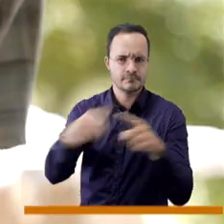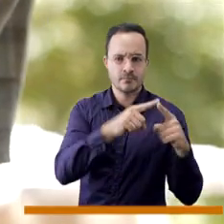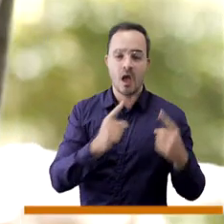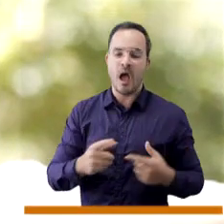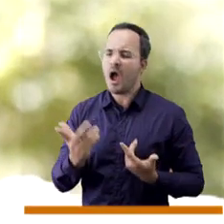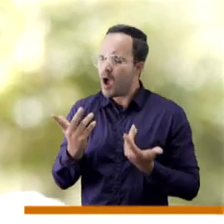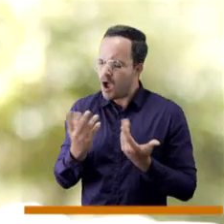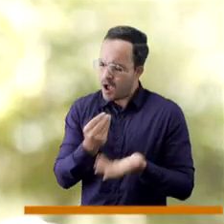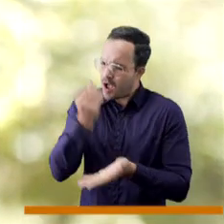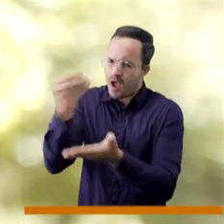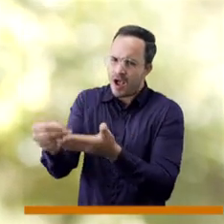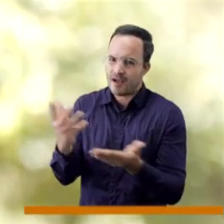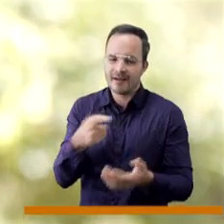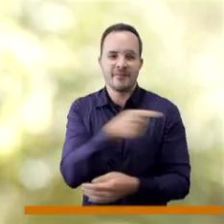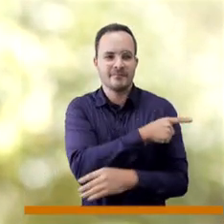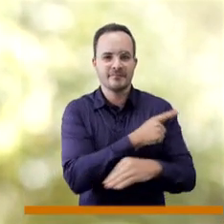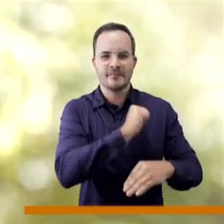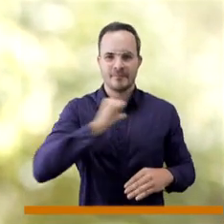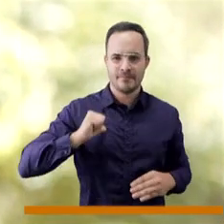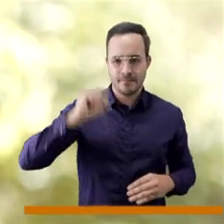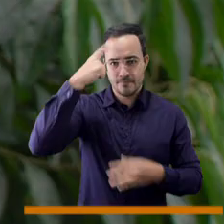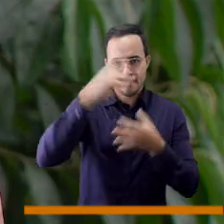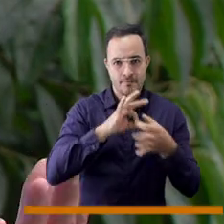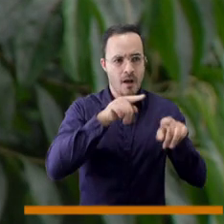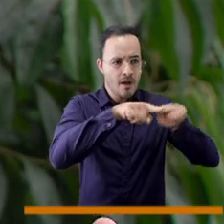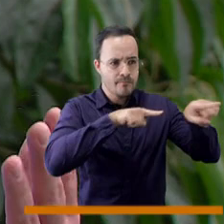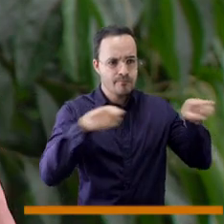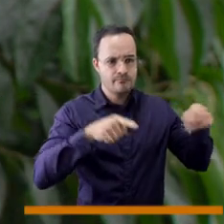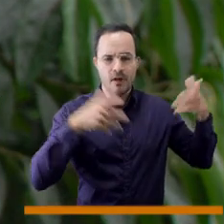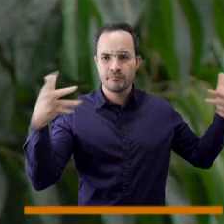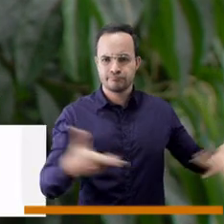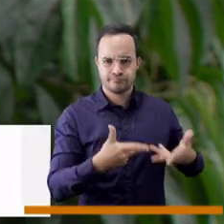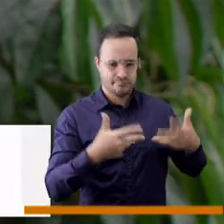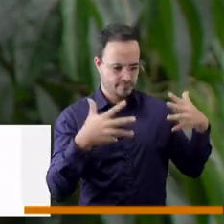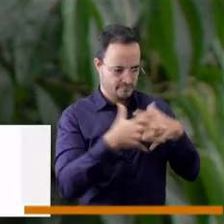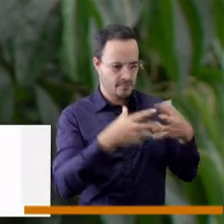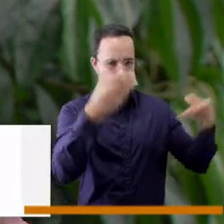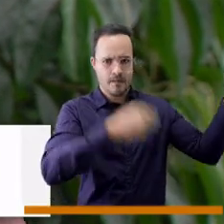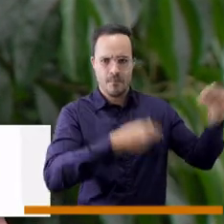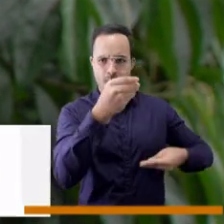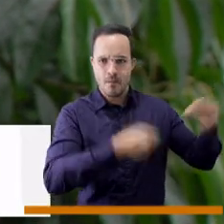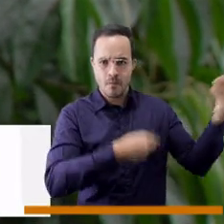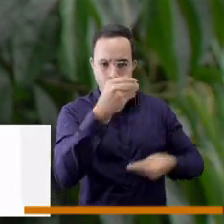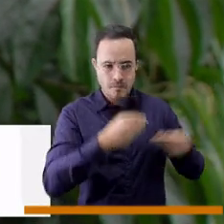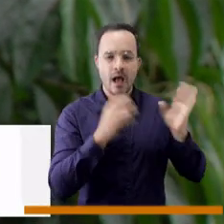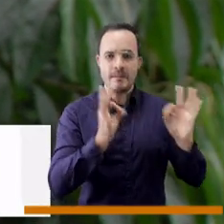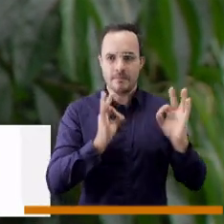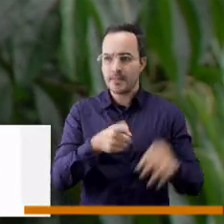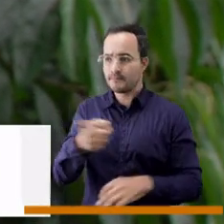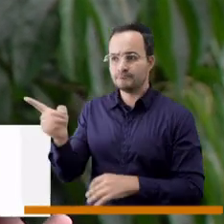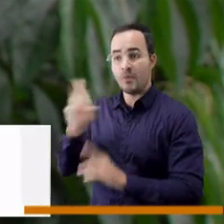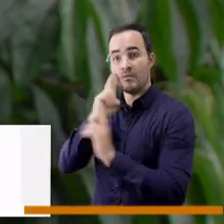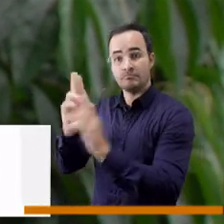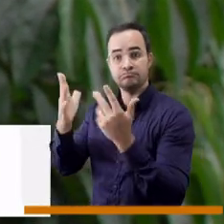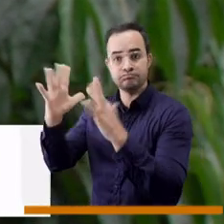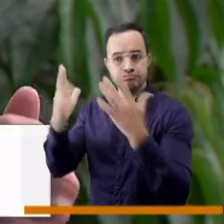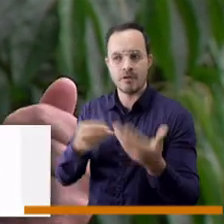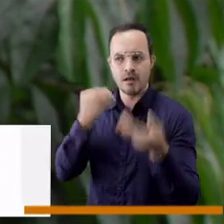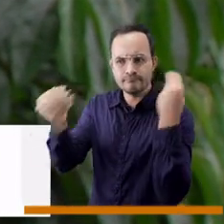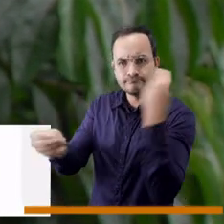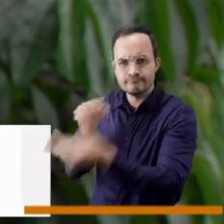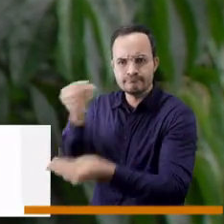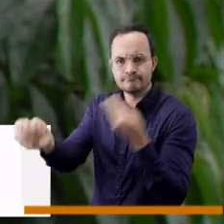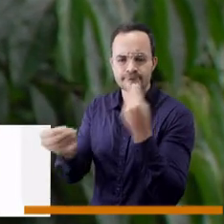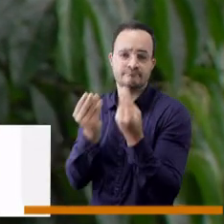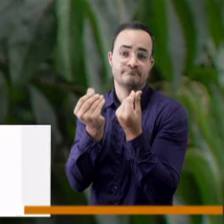aporte de todas esas instituciones públicas, privadas, que se vinculan y se agregan a nosotros con el fin de llegar